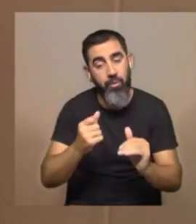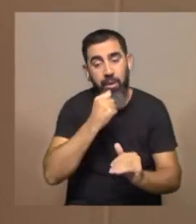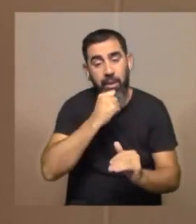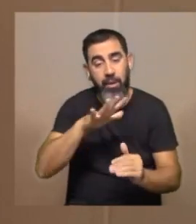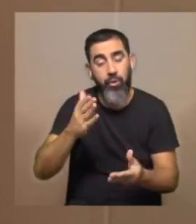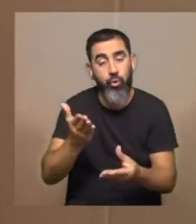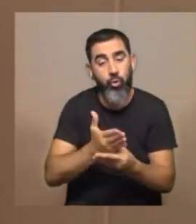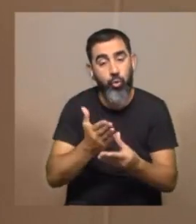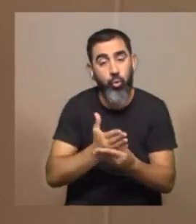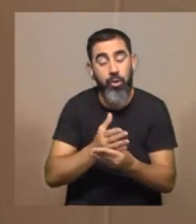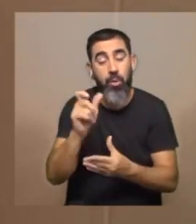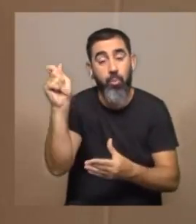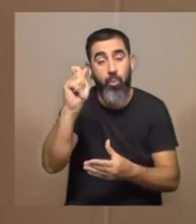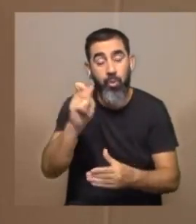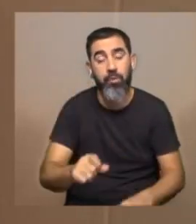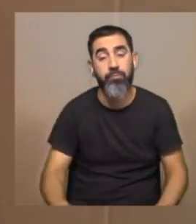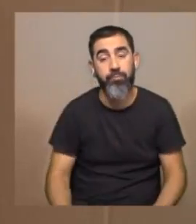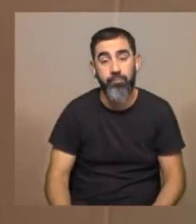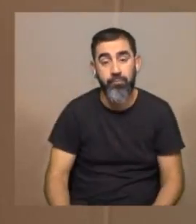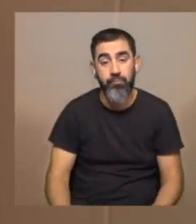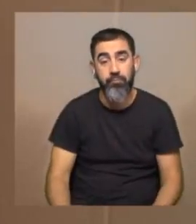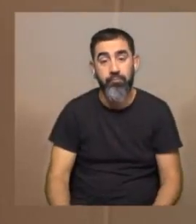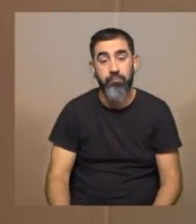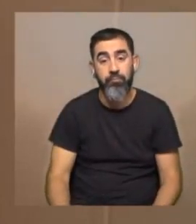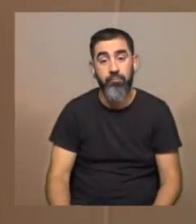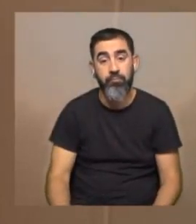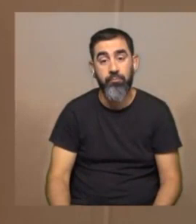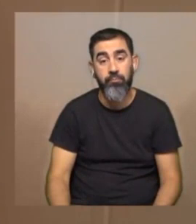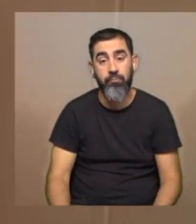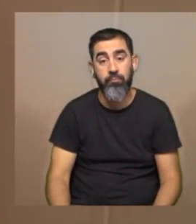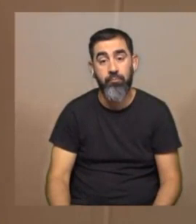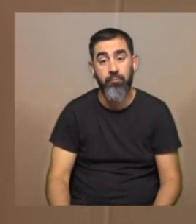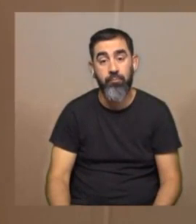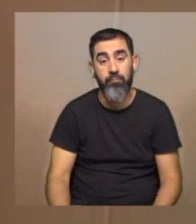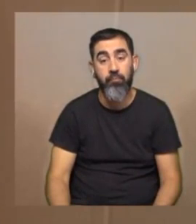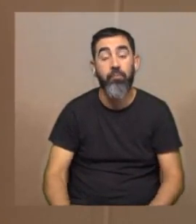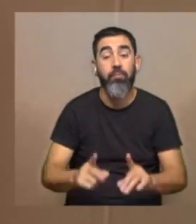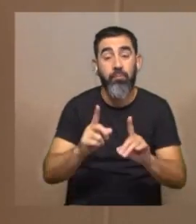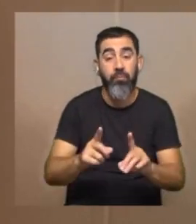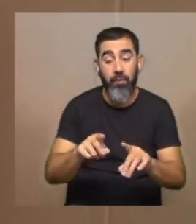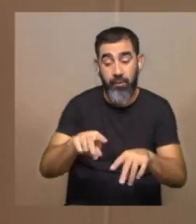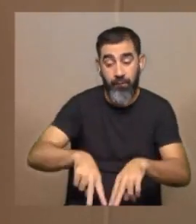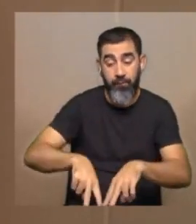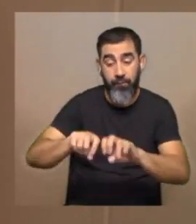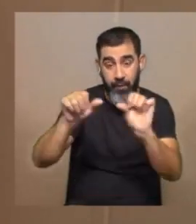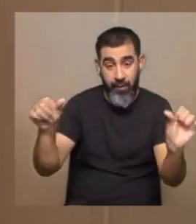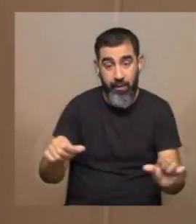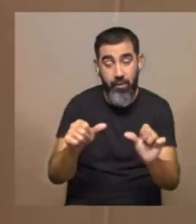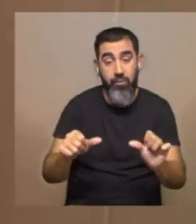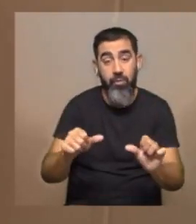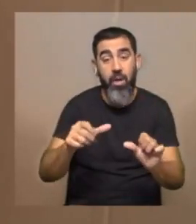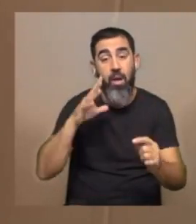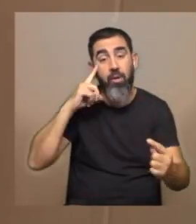clínicas a nivel de la consulta pública. Probablemente incida el hecho de que cuando se hizo esta investigación existía una